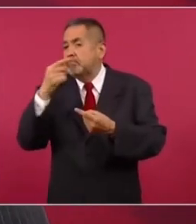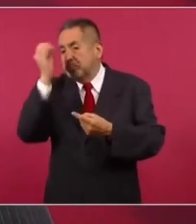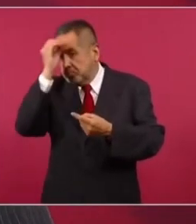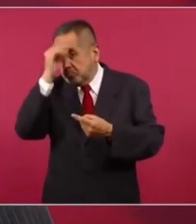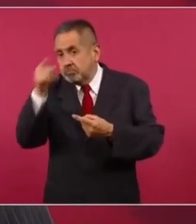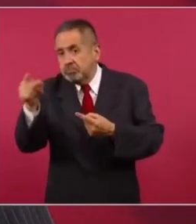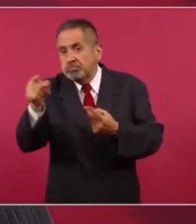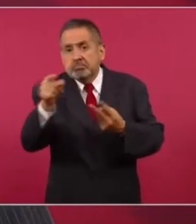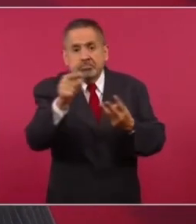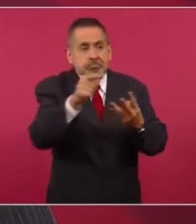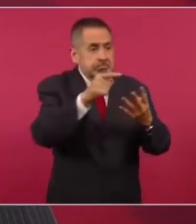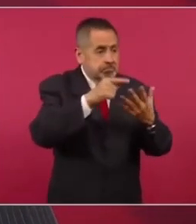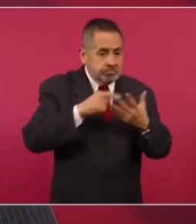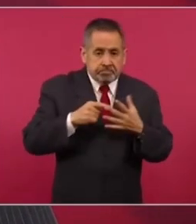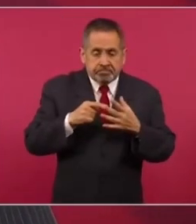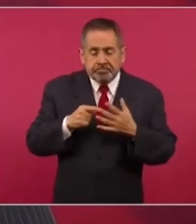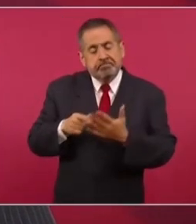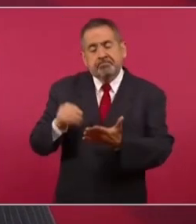decide o determina,